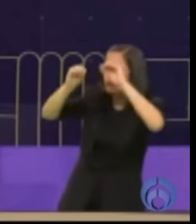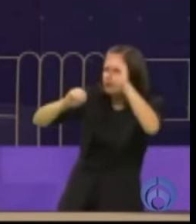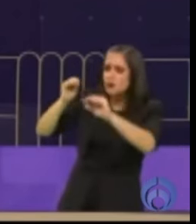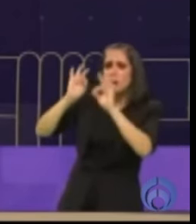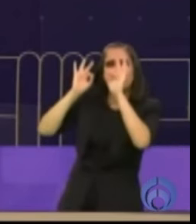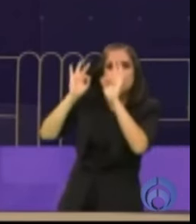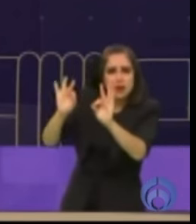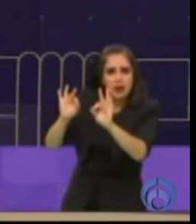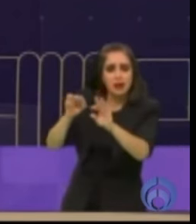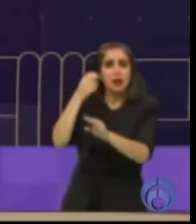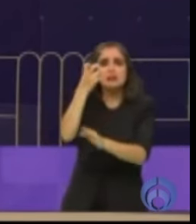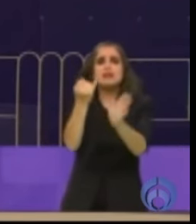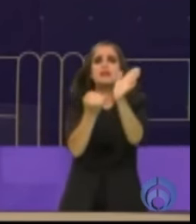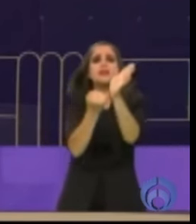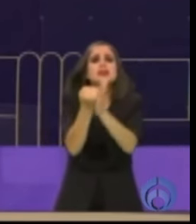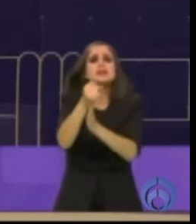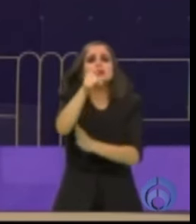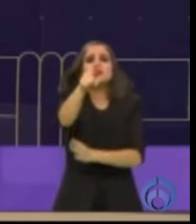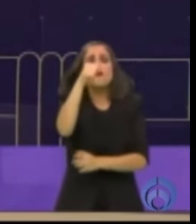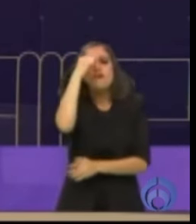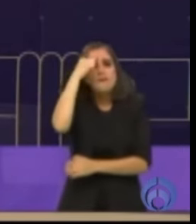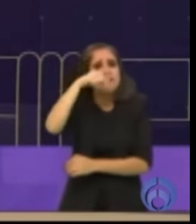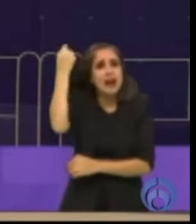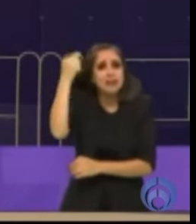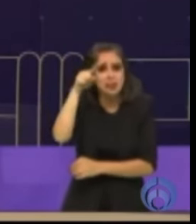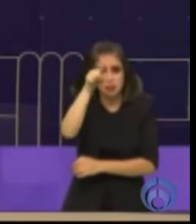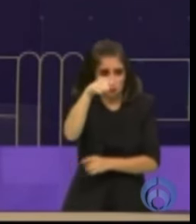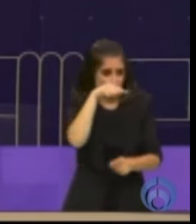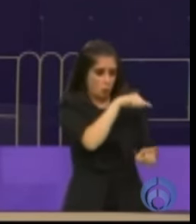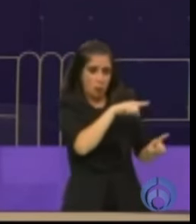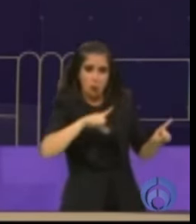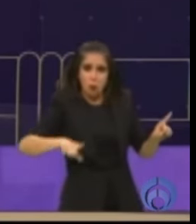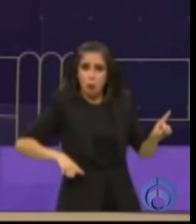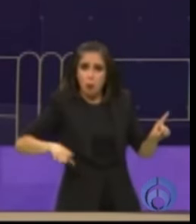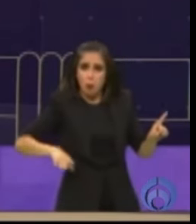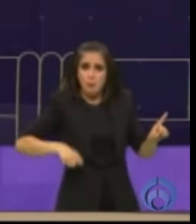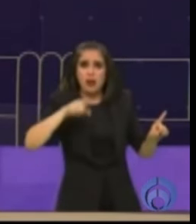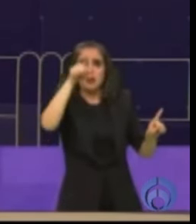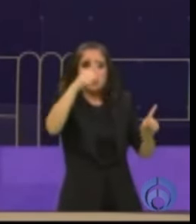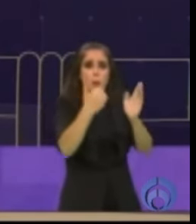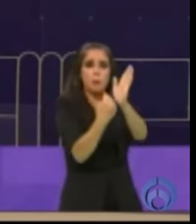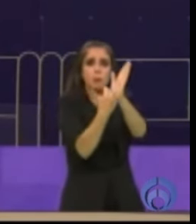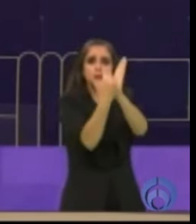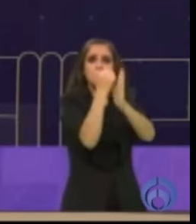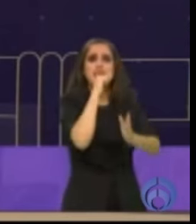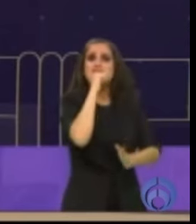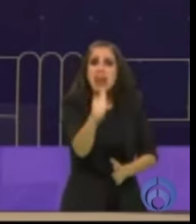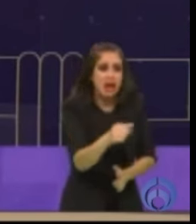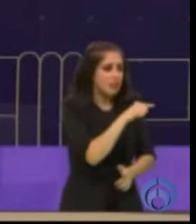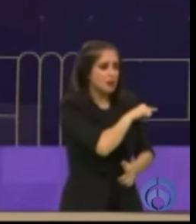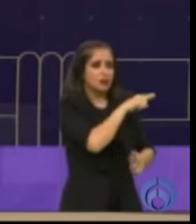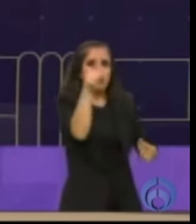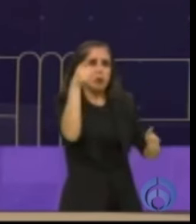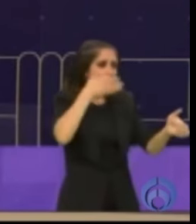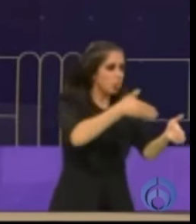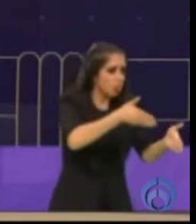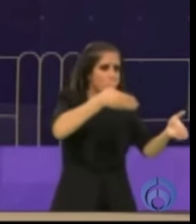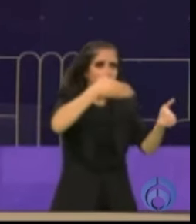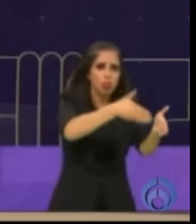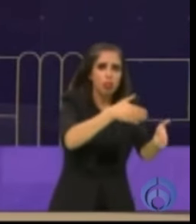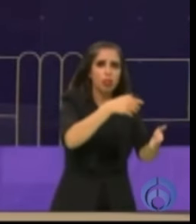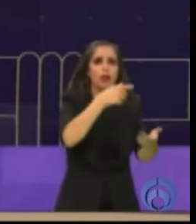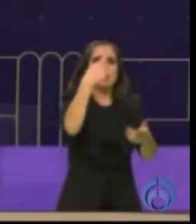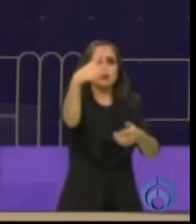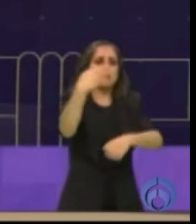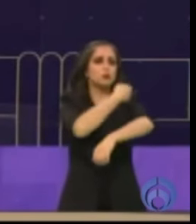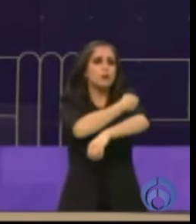muy confrontativo. Vimos a una Clara Brugada complaciente con la continuidad, también confrontativa. De hecho, ella es